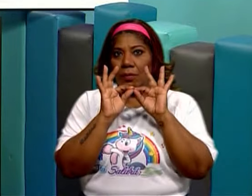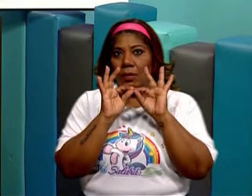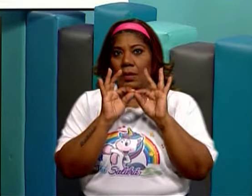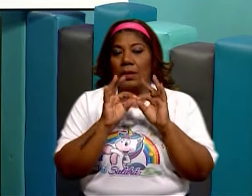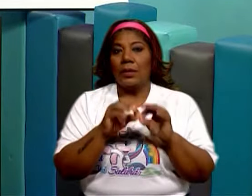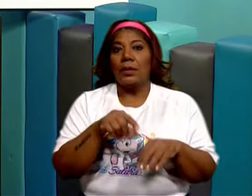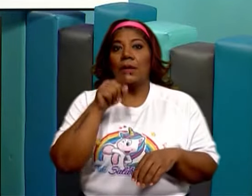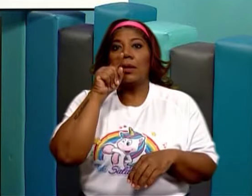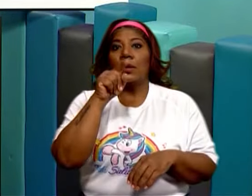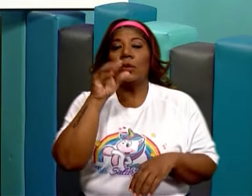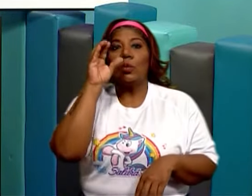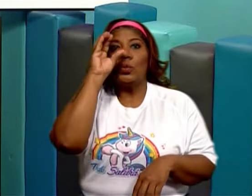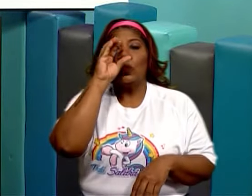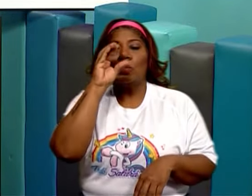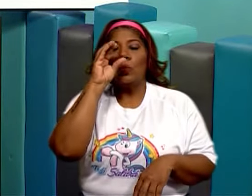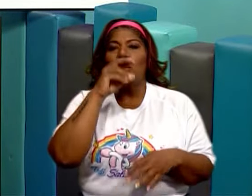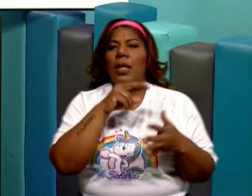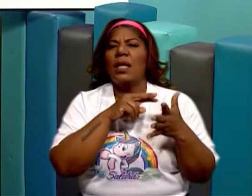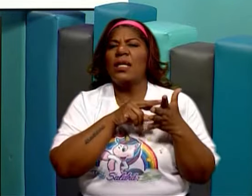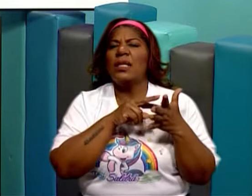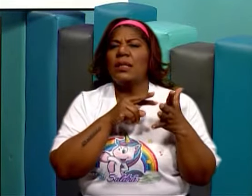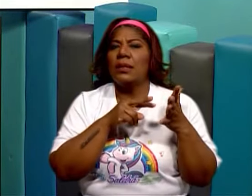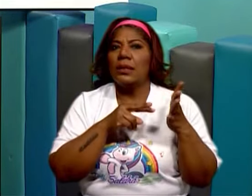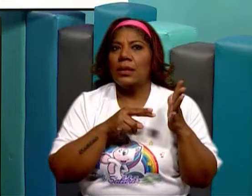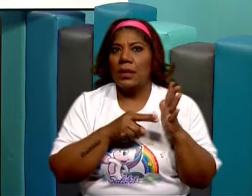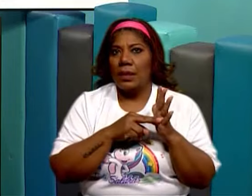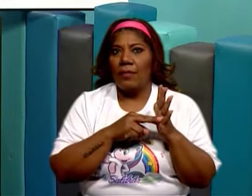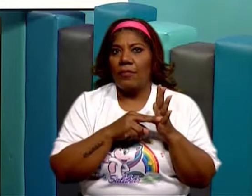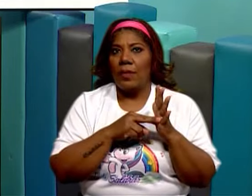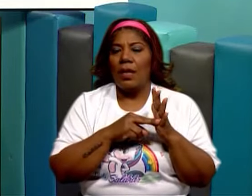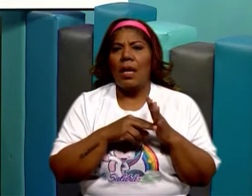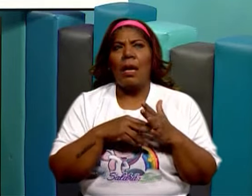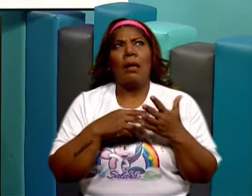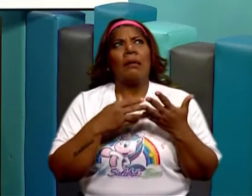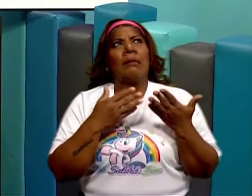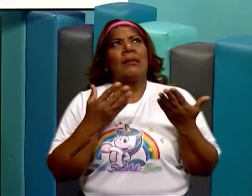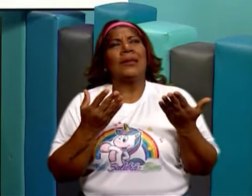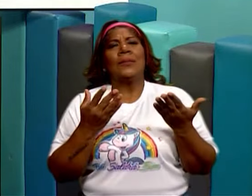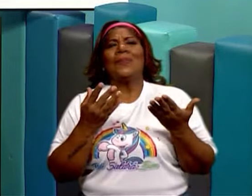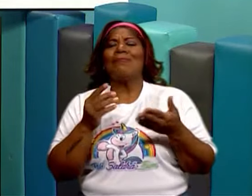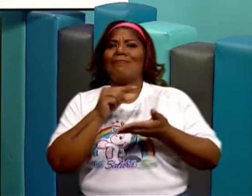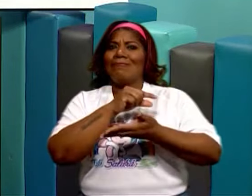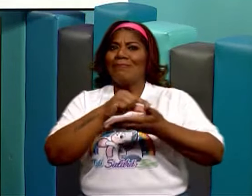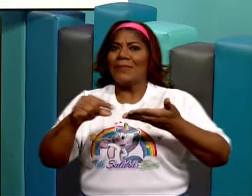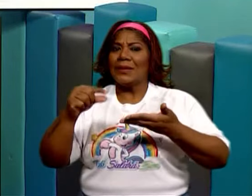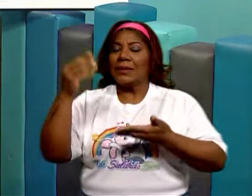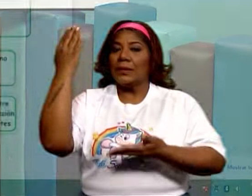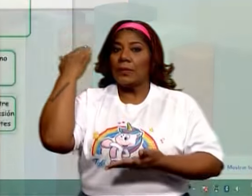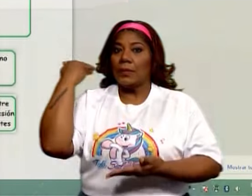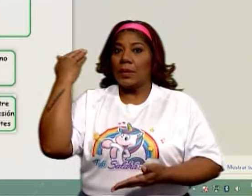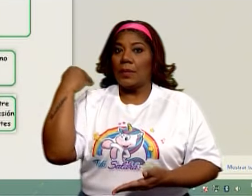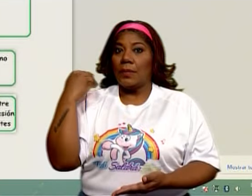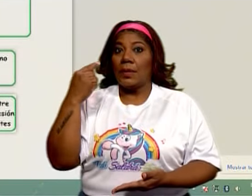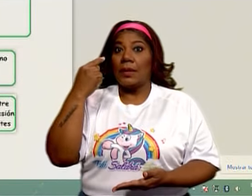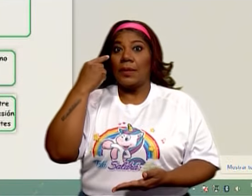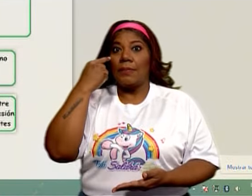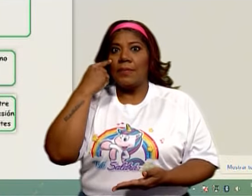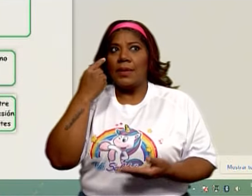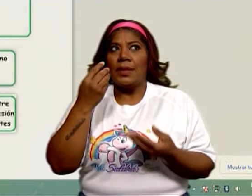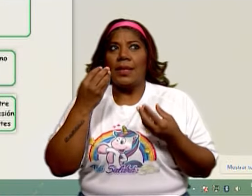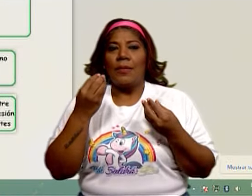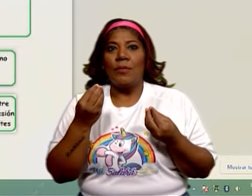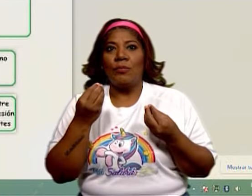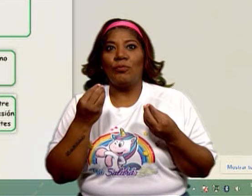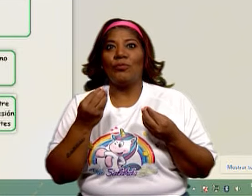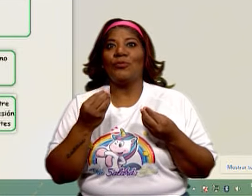la definición. A ver, ¿qué sería una llanura? La semana pasada vimos muchos paisajes, fuimos a